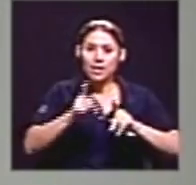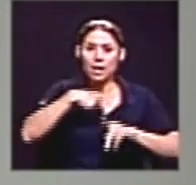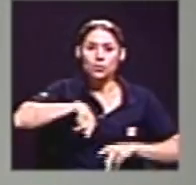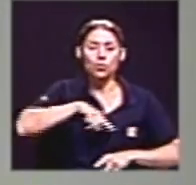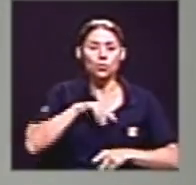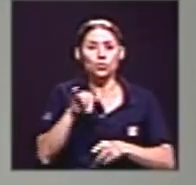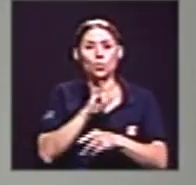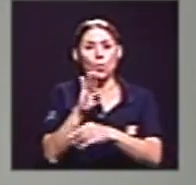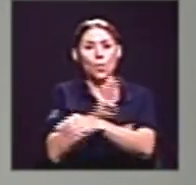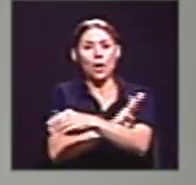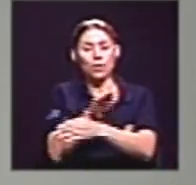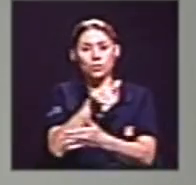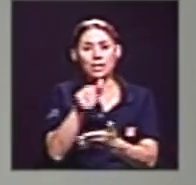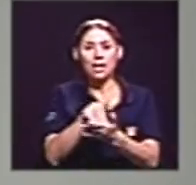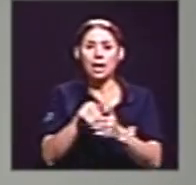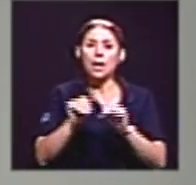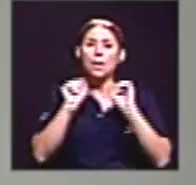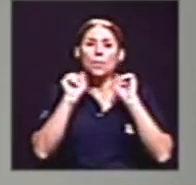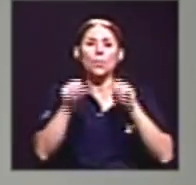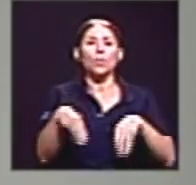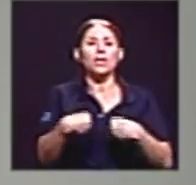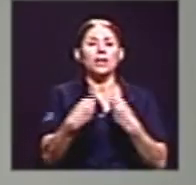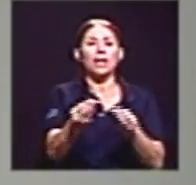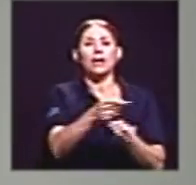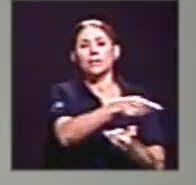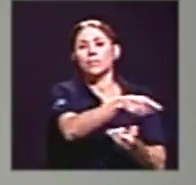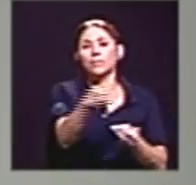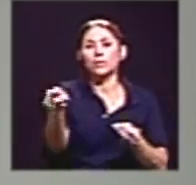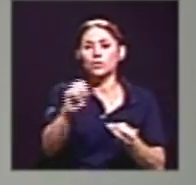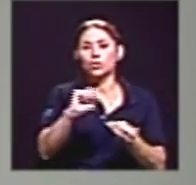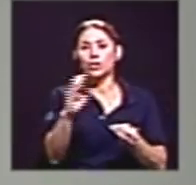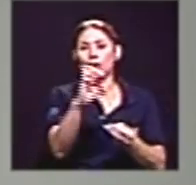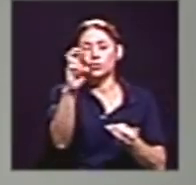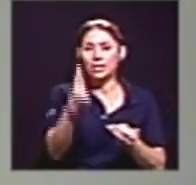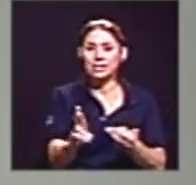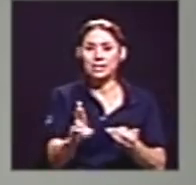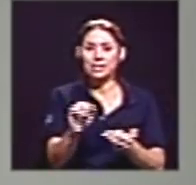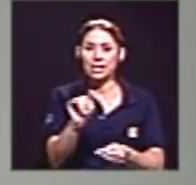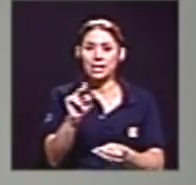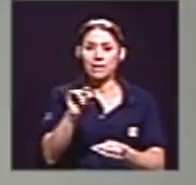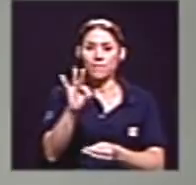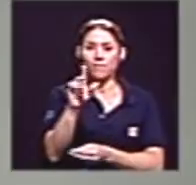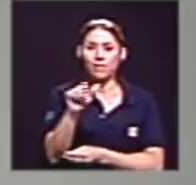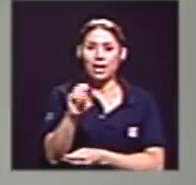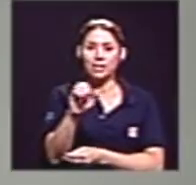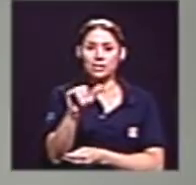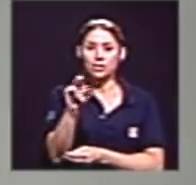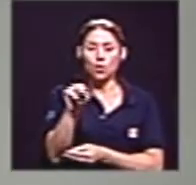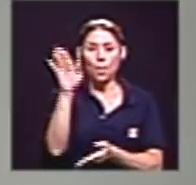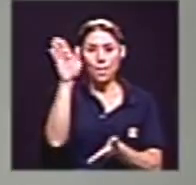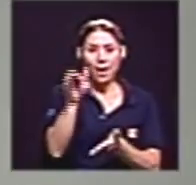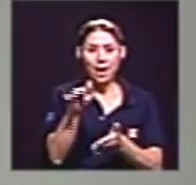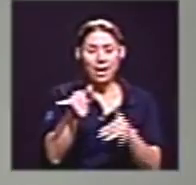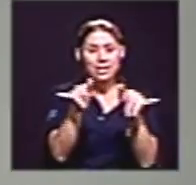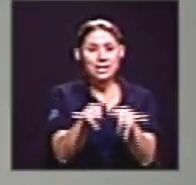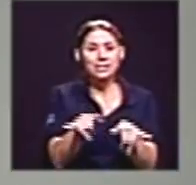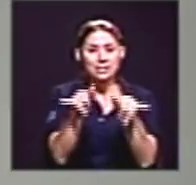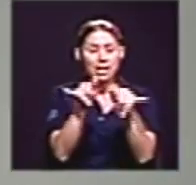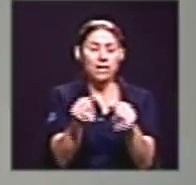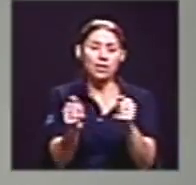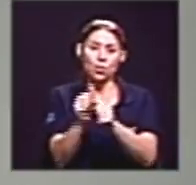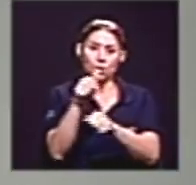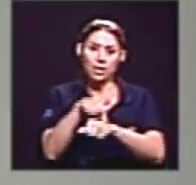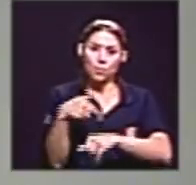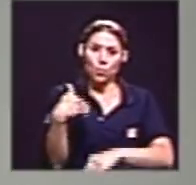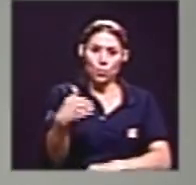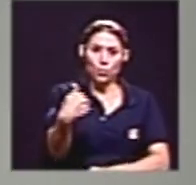Banco Central poder proveerle a la sociedad costarricense una inflación baja y estable a lo largo en el tiempo.